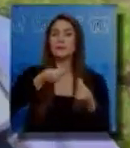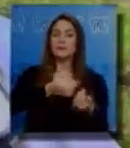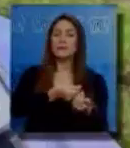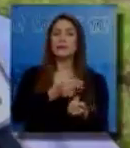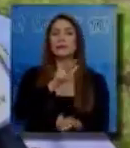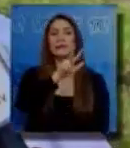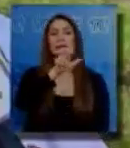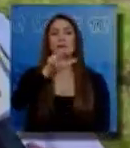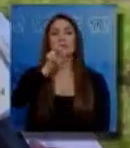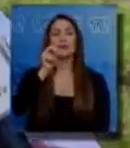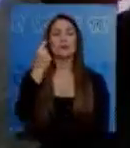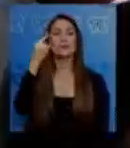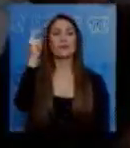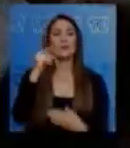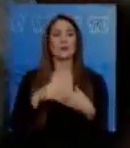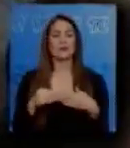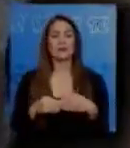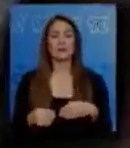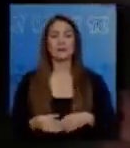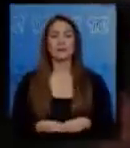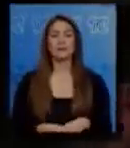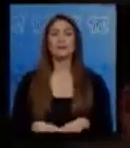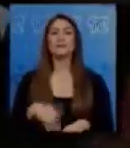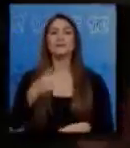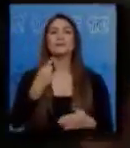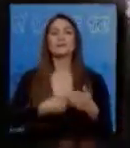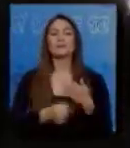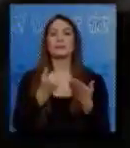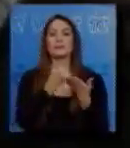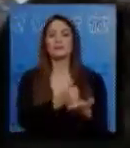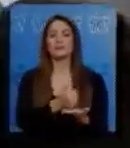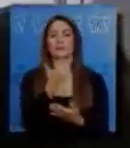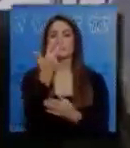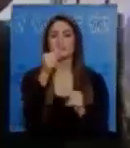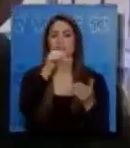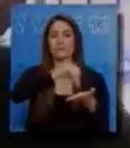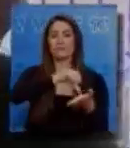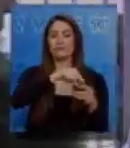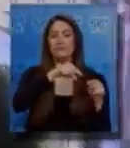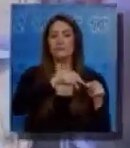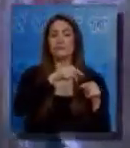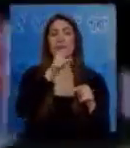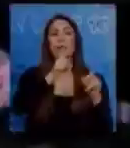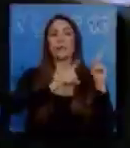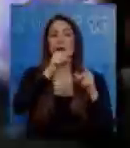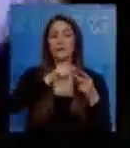los $130 millones. Que es parte de la repotenciación para 3 ciudades de esta provincia: